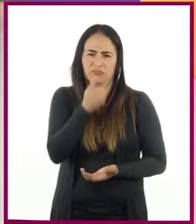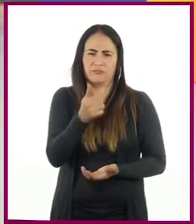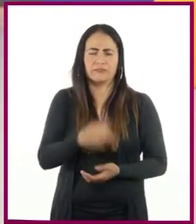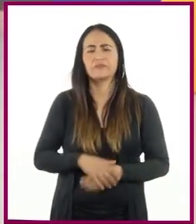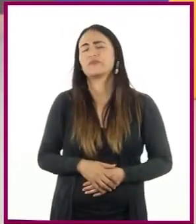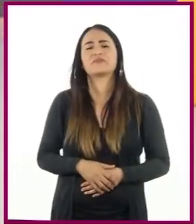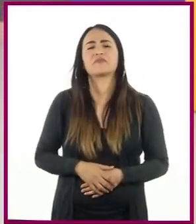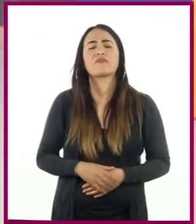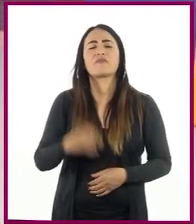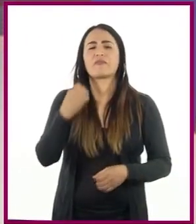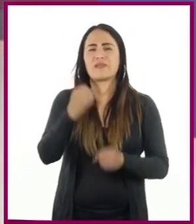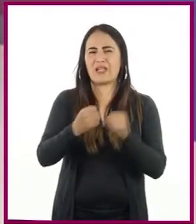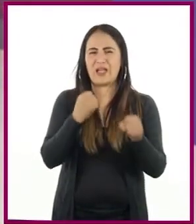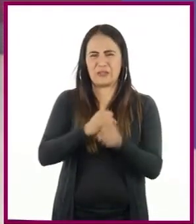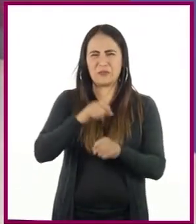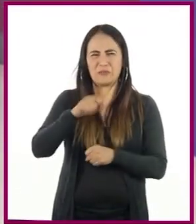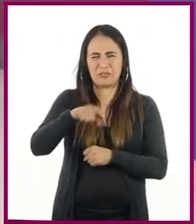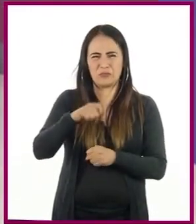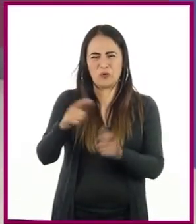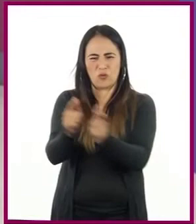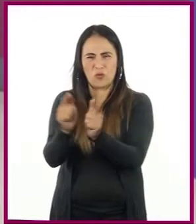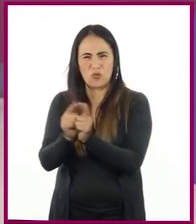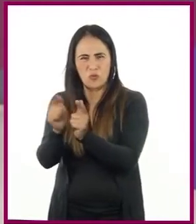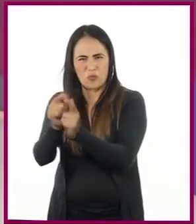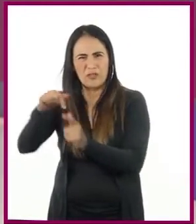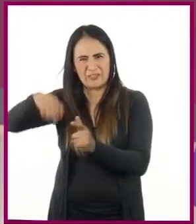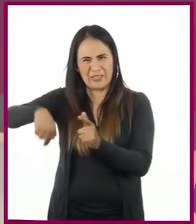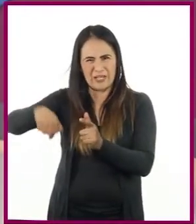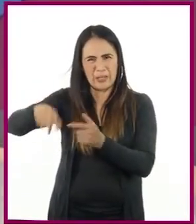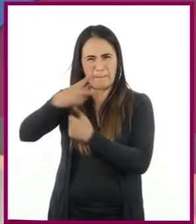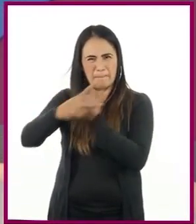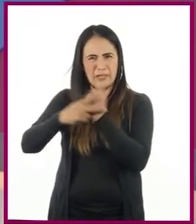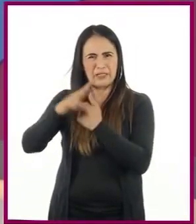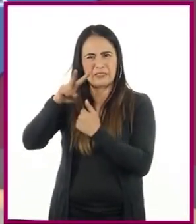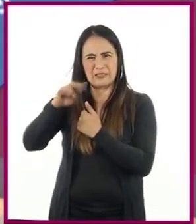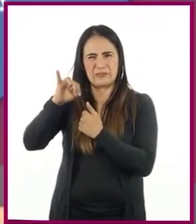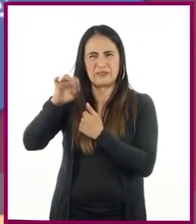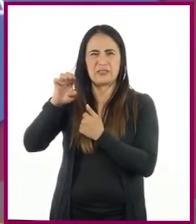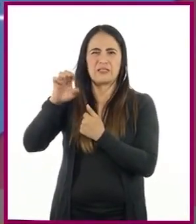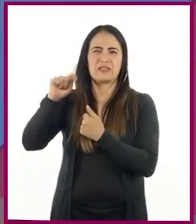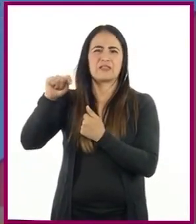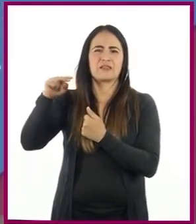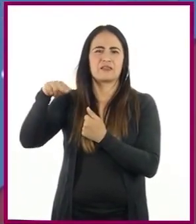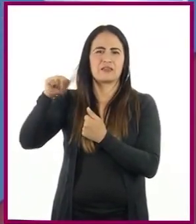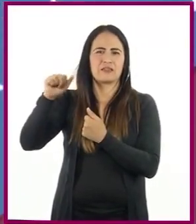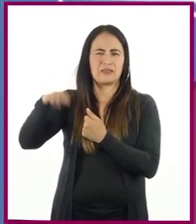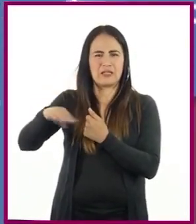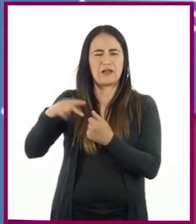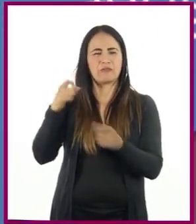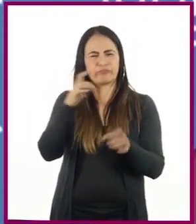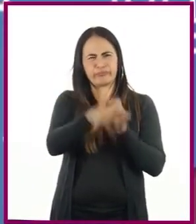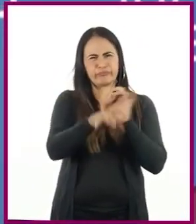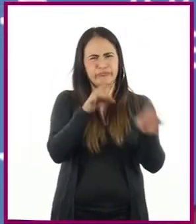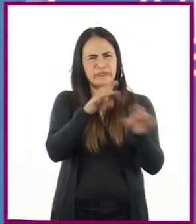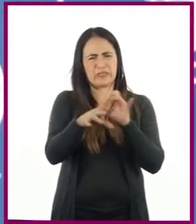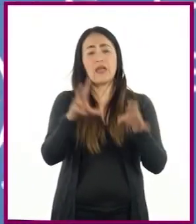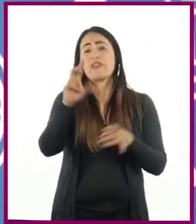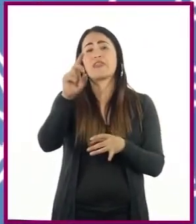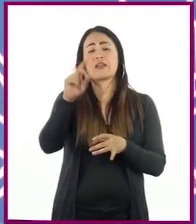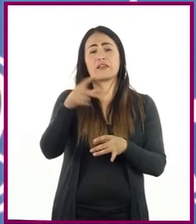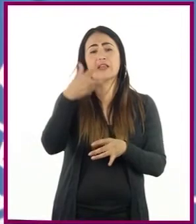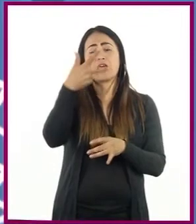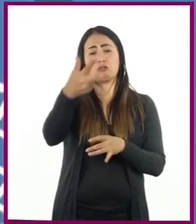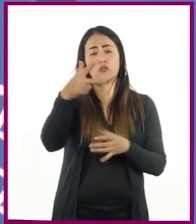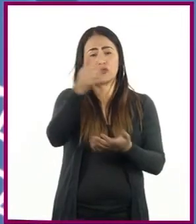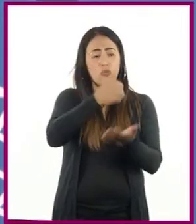En ese año, las tropas de Vietcong y de Vietnam del Norte organizaron un enorme ataque a 38 ciudades de Vietnam